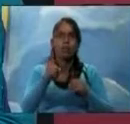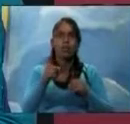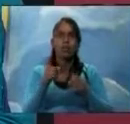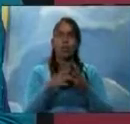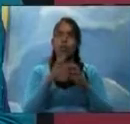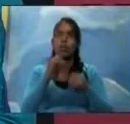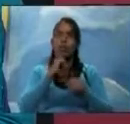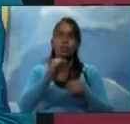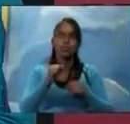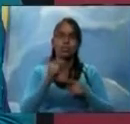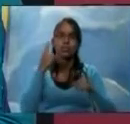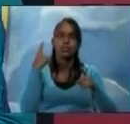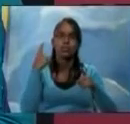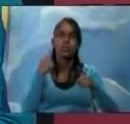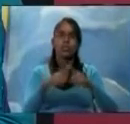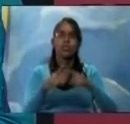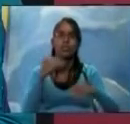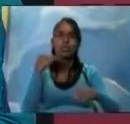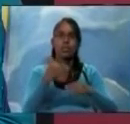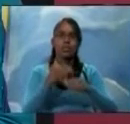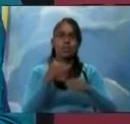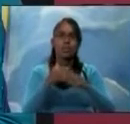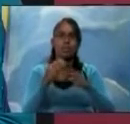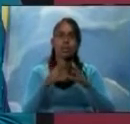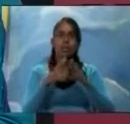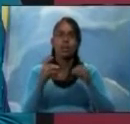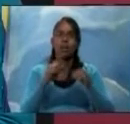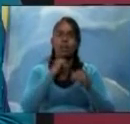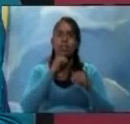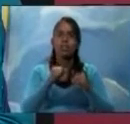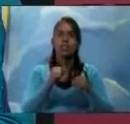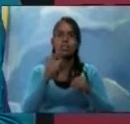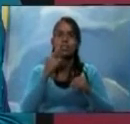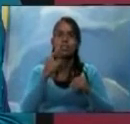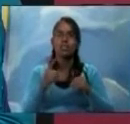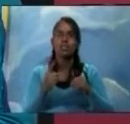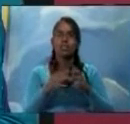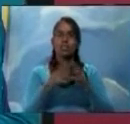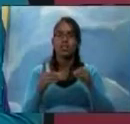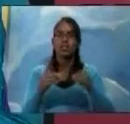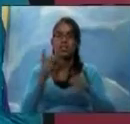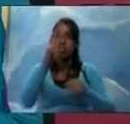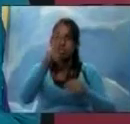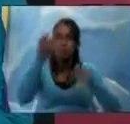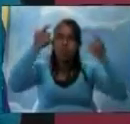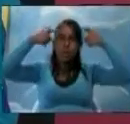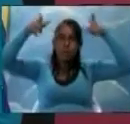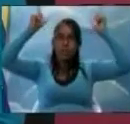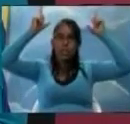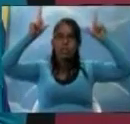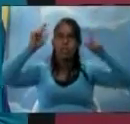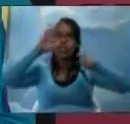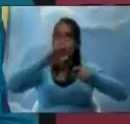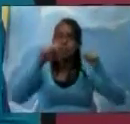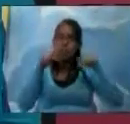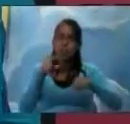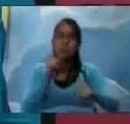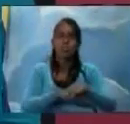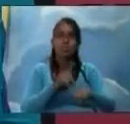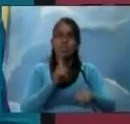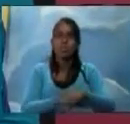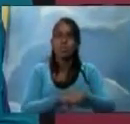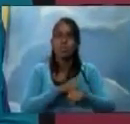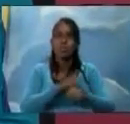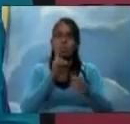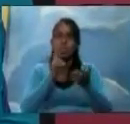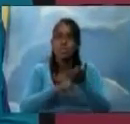los unos de los otros, como aparta el pastor las ovejas de los cabritos. Estamos en estos tiempos, ¿verdad?,